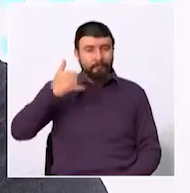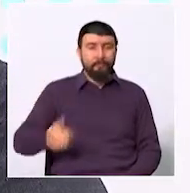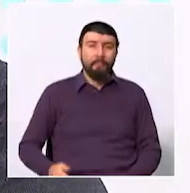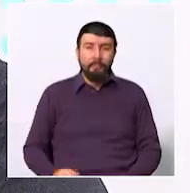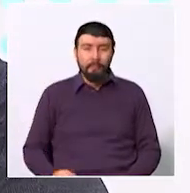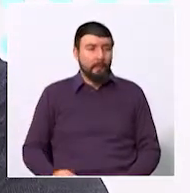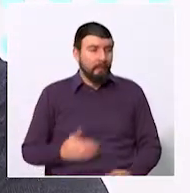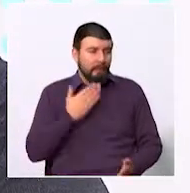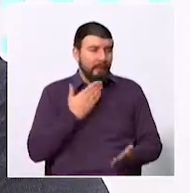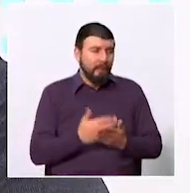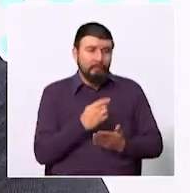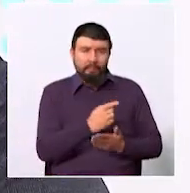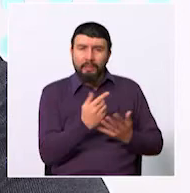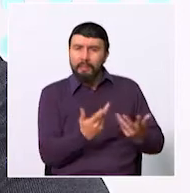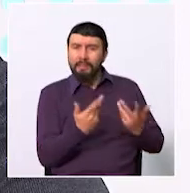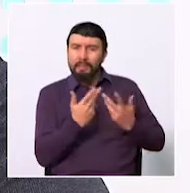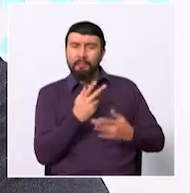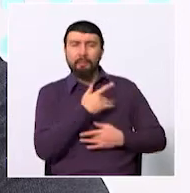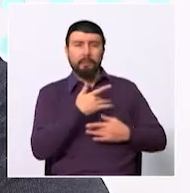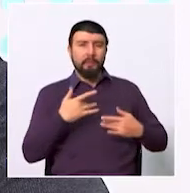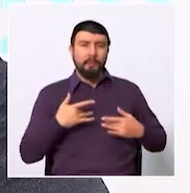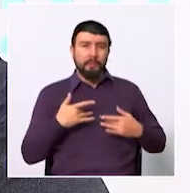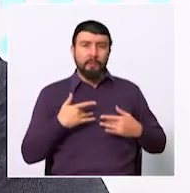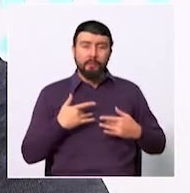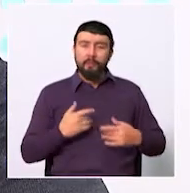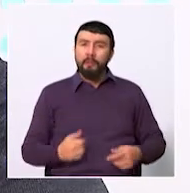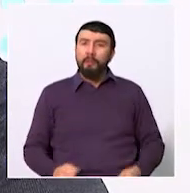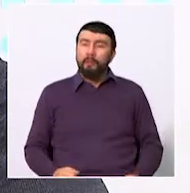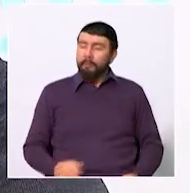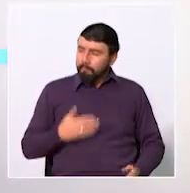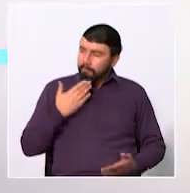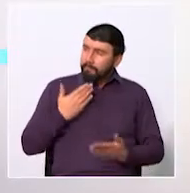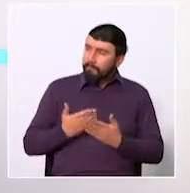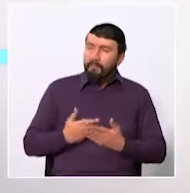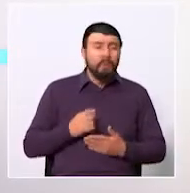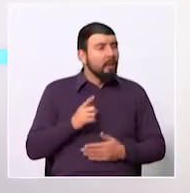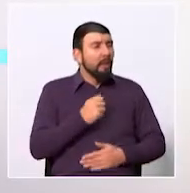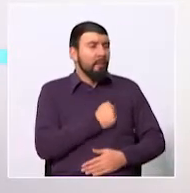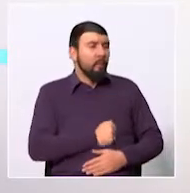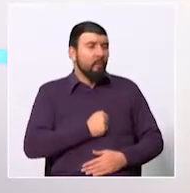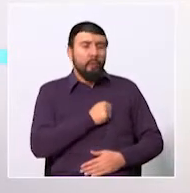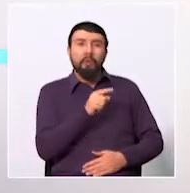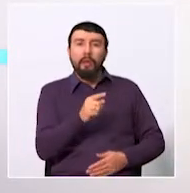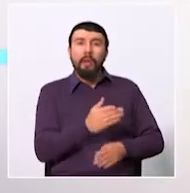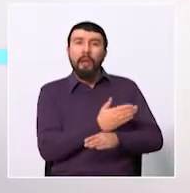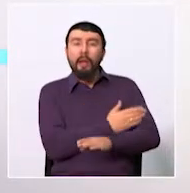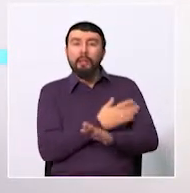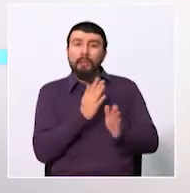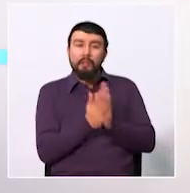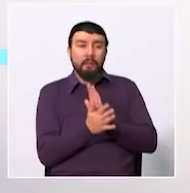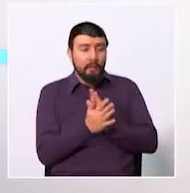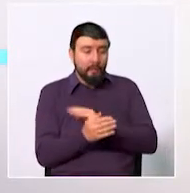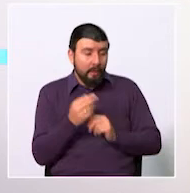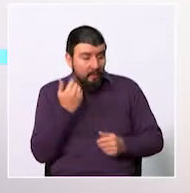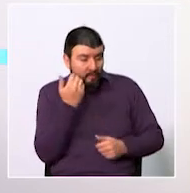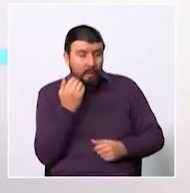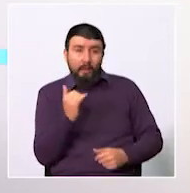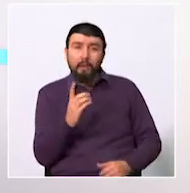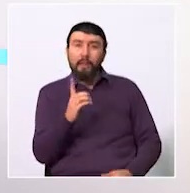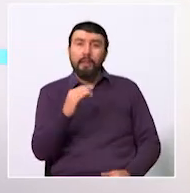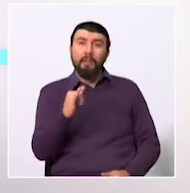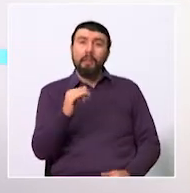educarnos en salud y le pide el gran favor como están hablando de los divertículos que hicieron laurel